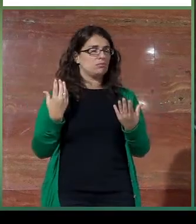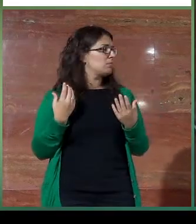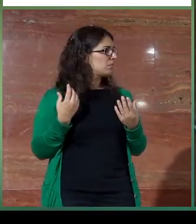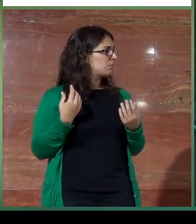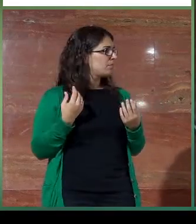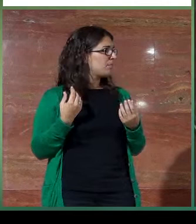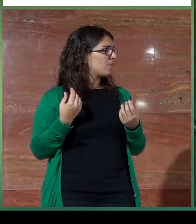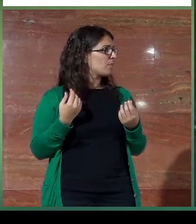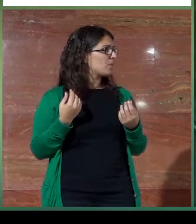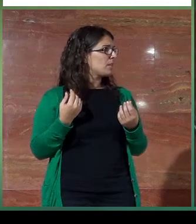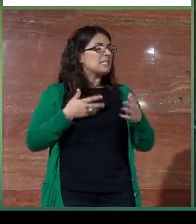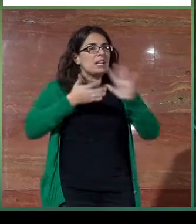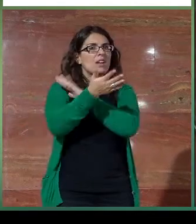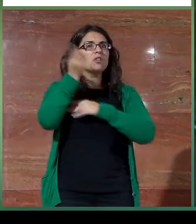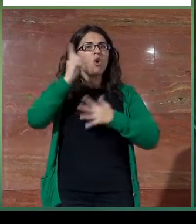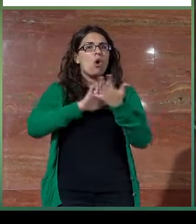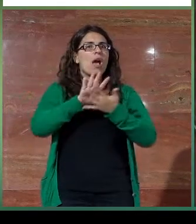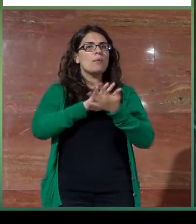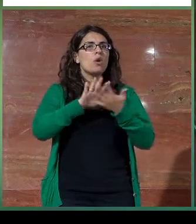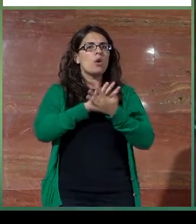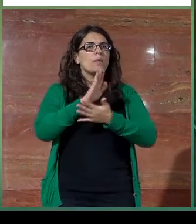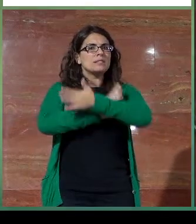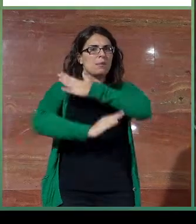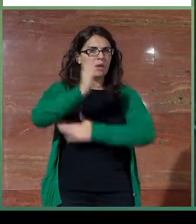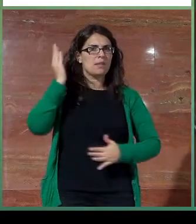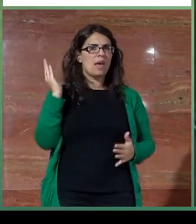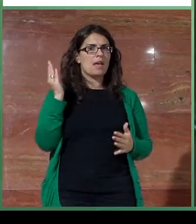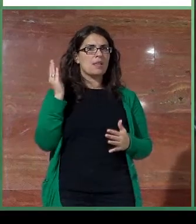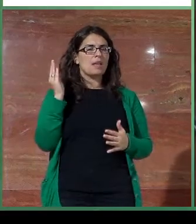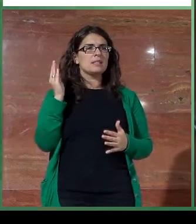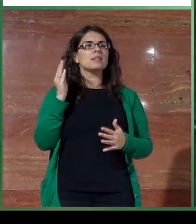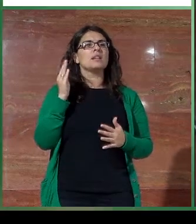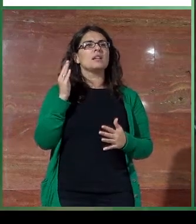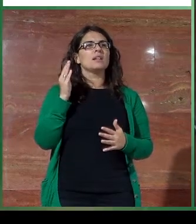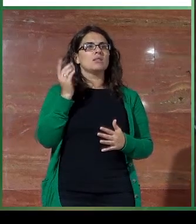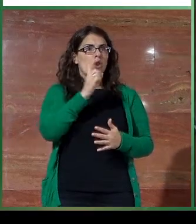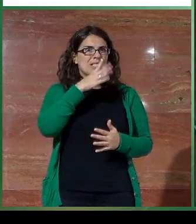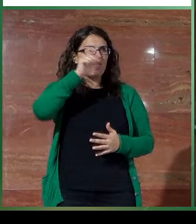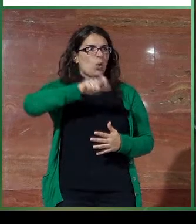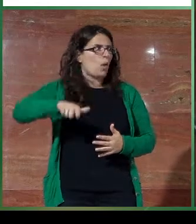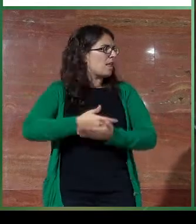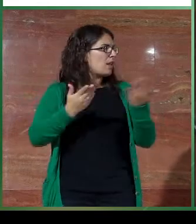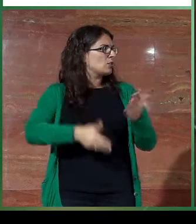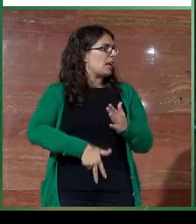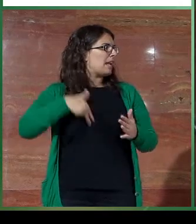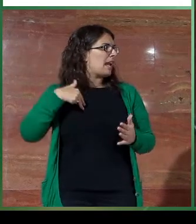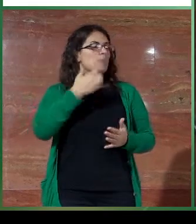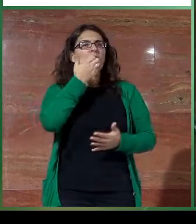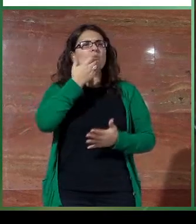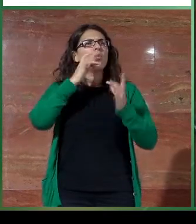hostil. Entonces ya no solo la discapacidad, es el ciudadano. Fernando, tú decías antes lo de tu abuela con los